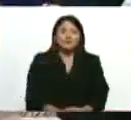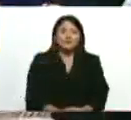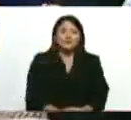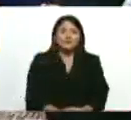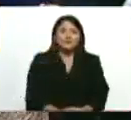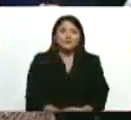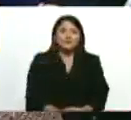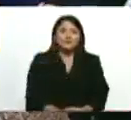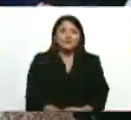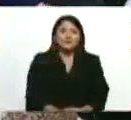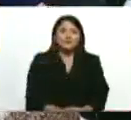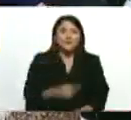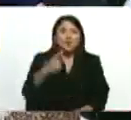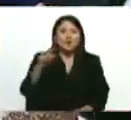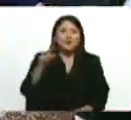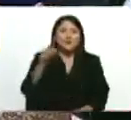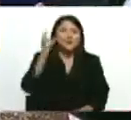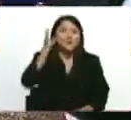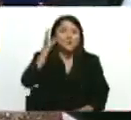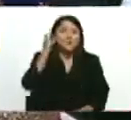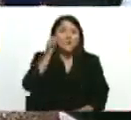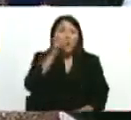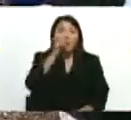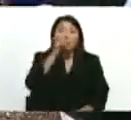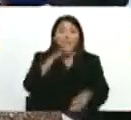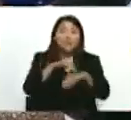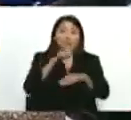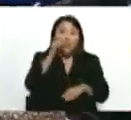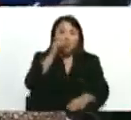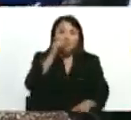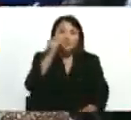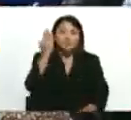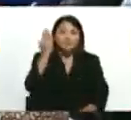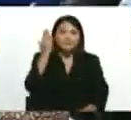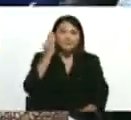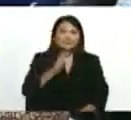De Maiquetía, Enyoli Escobar.